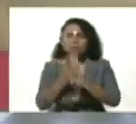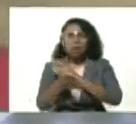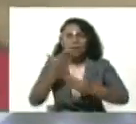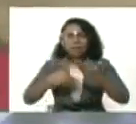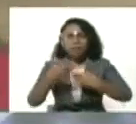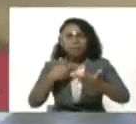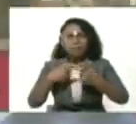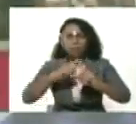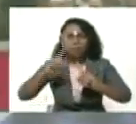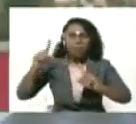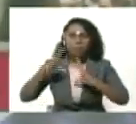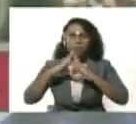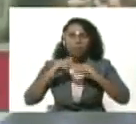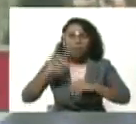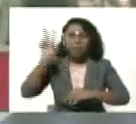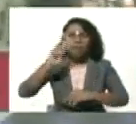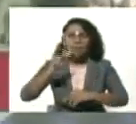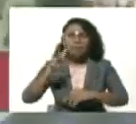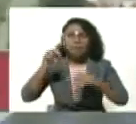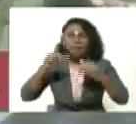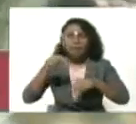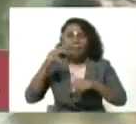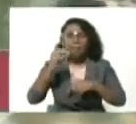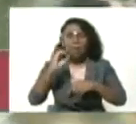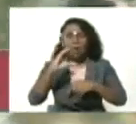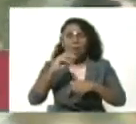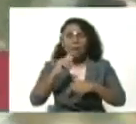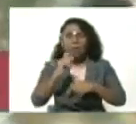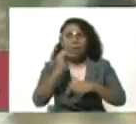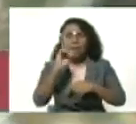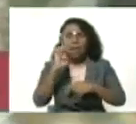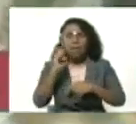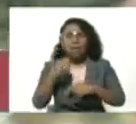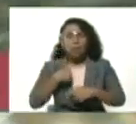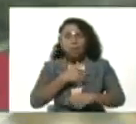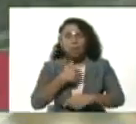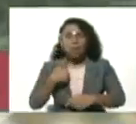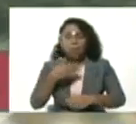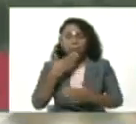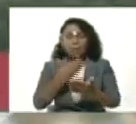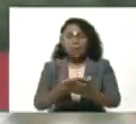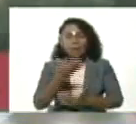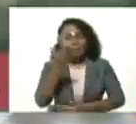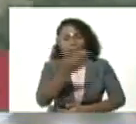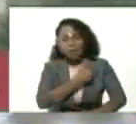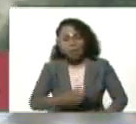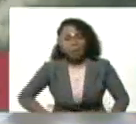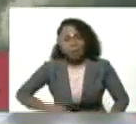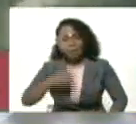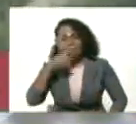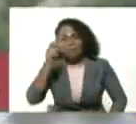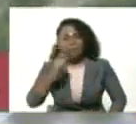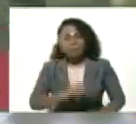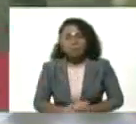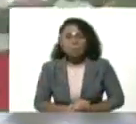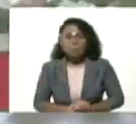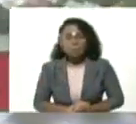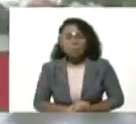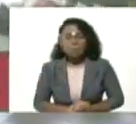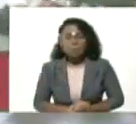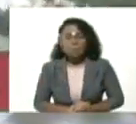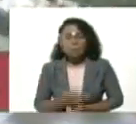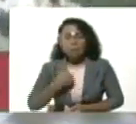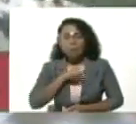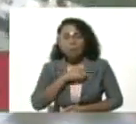eléctrico de todo el Valle del Mocotíes. Yo quisiera pedirle, señor presidente, a nuestro hermano